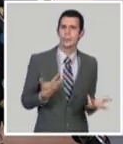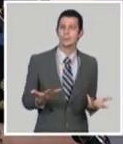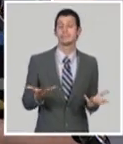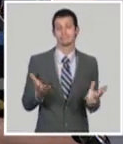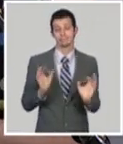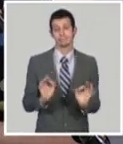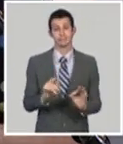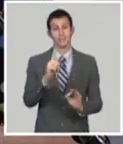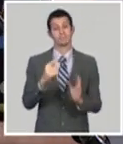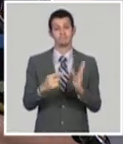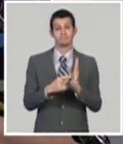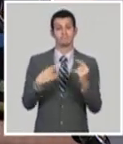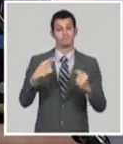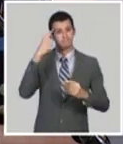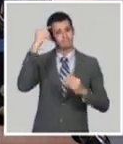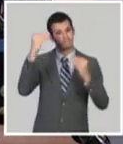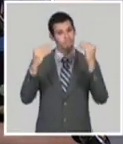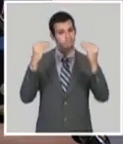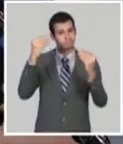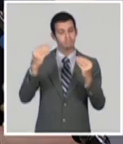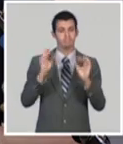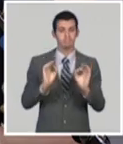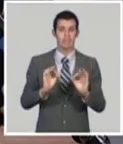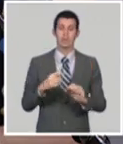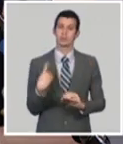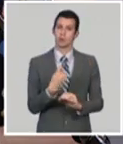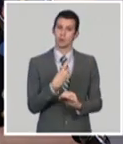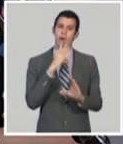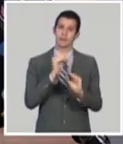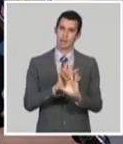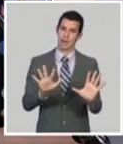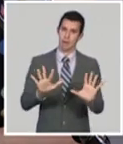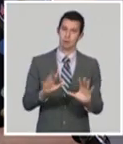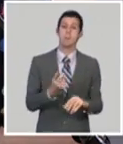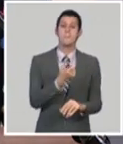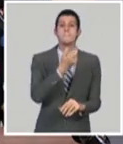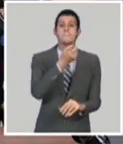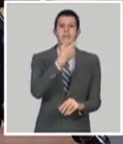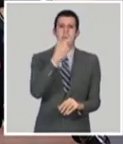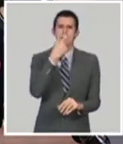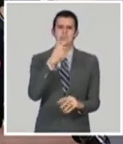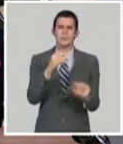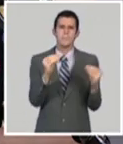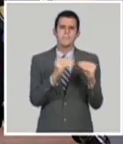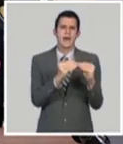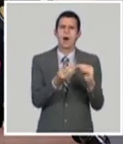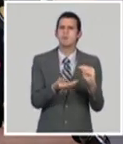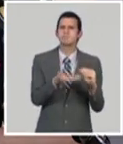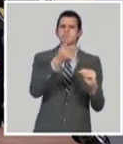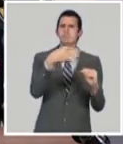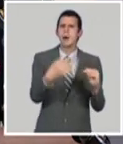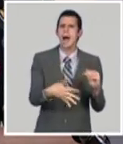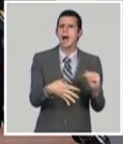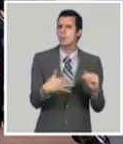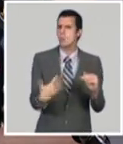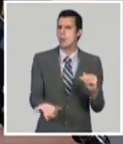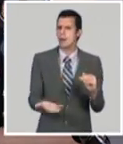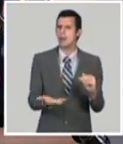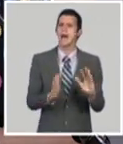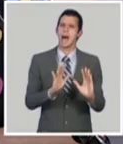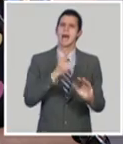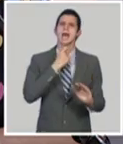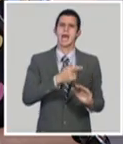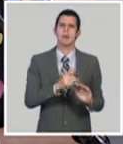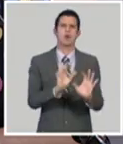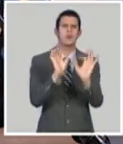reitero que se le subieron los precios sólo a los medicamentos que se ponen para tratamientos